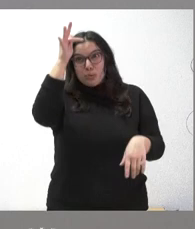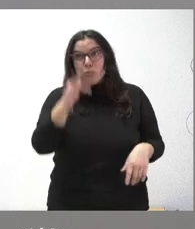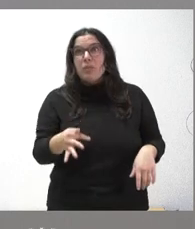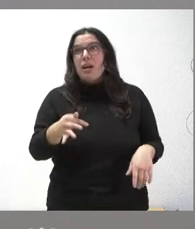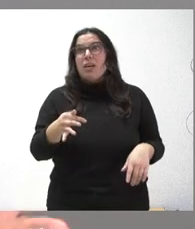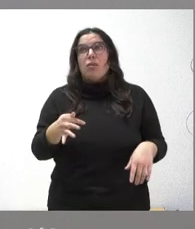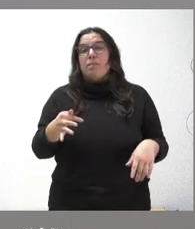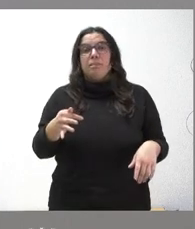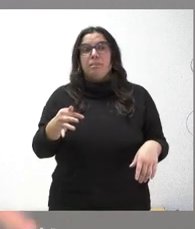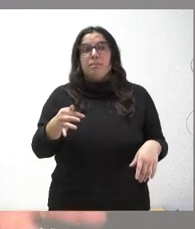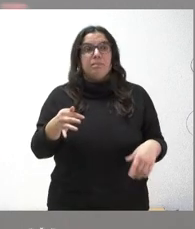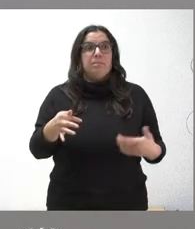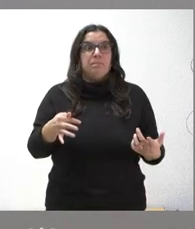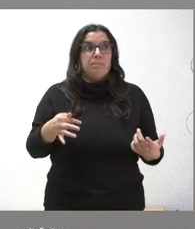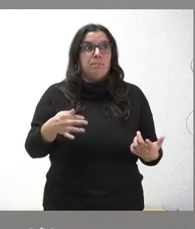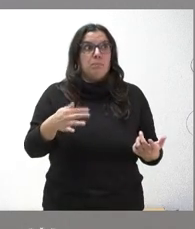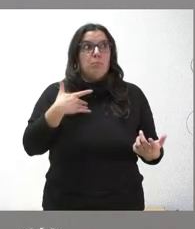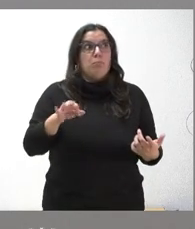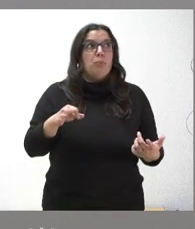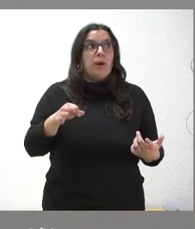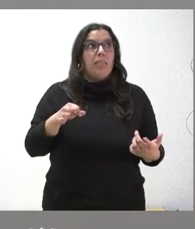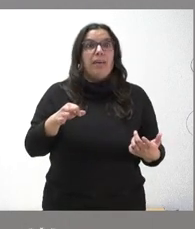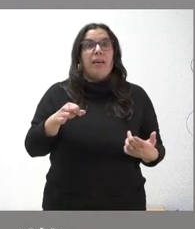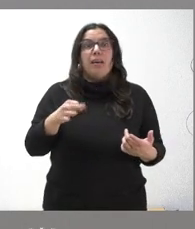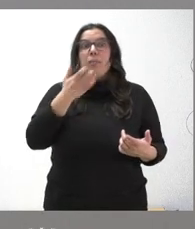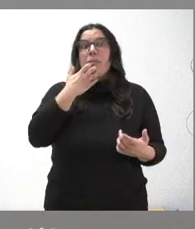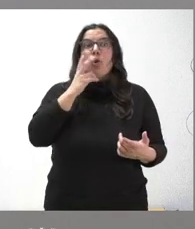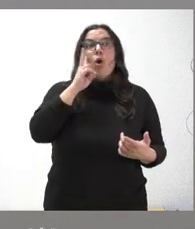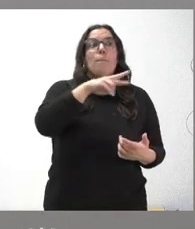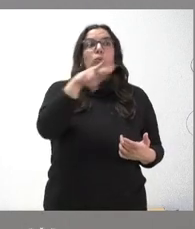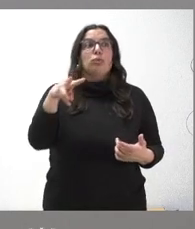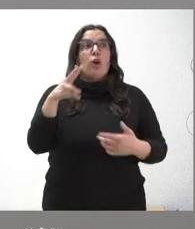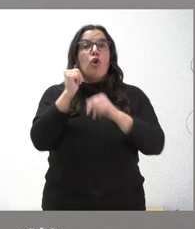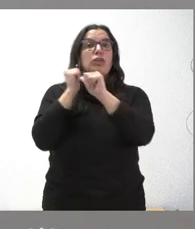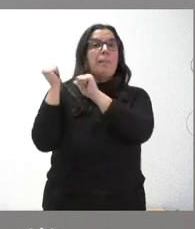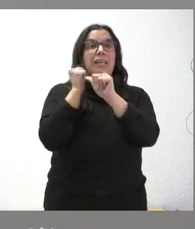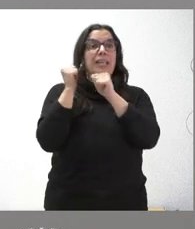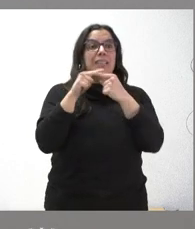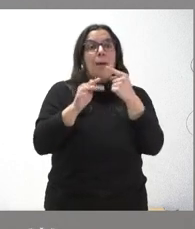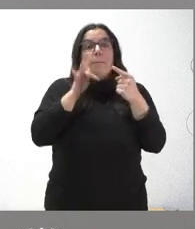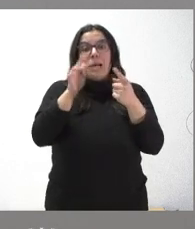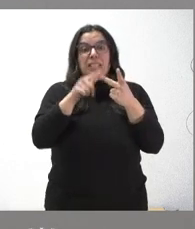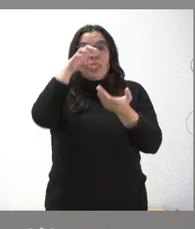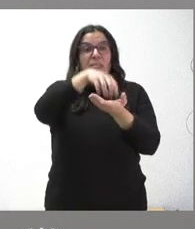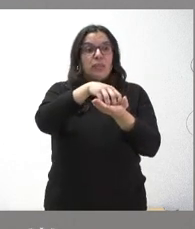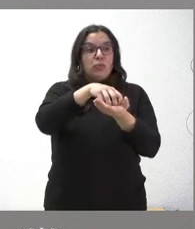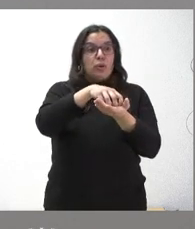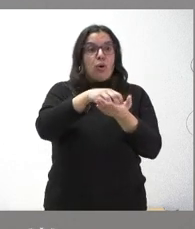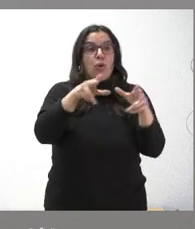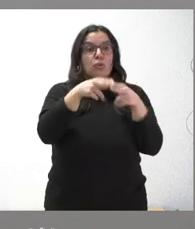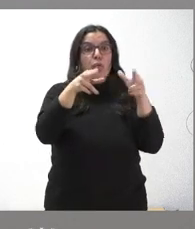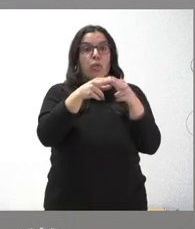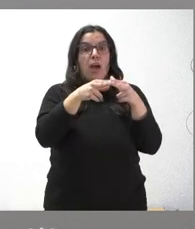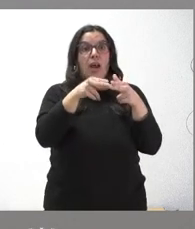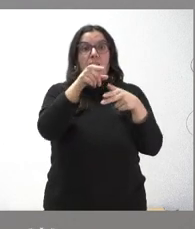pueda valer en sí mismo Solo a lo mejor el museo de la Semana Santa más ese centro social del que